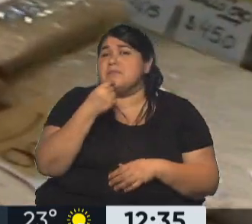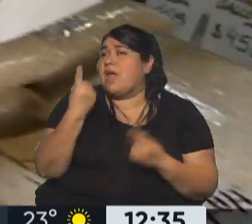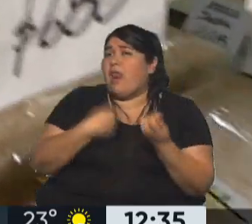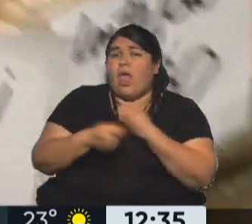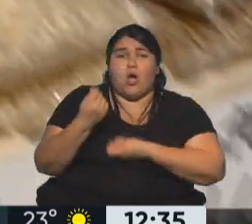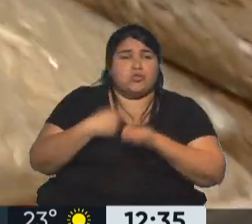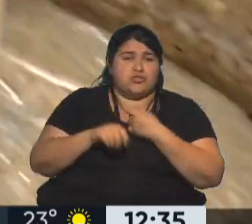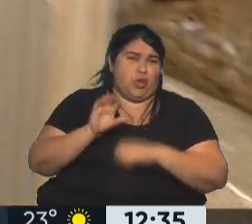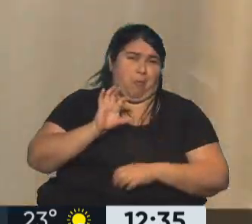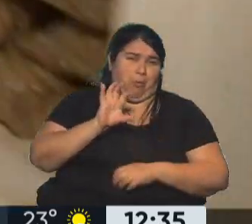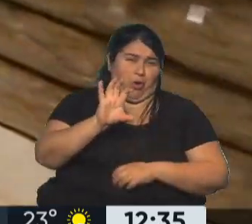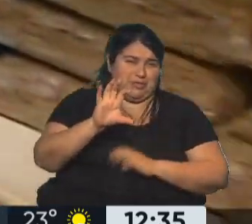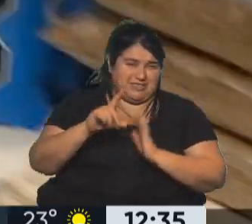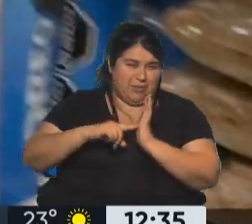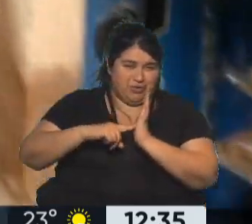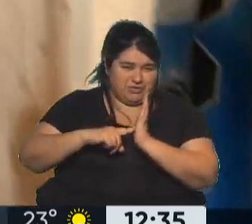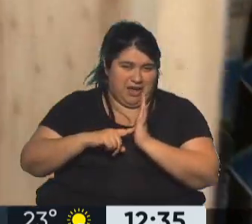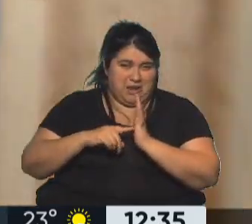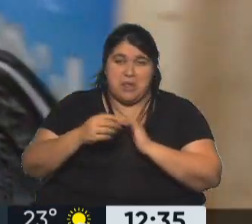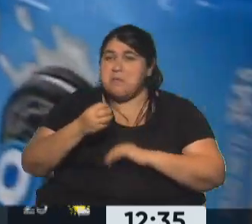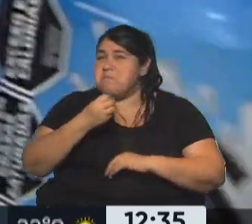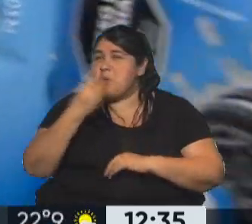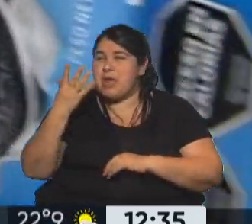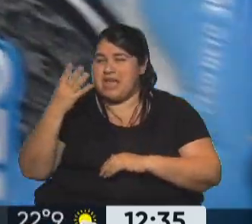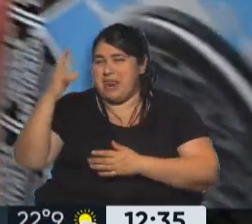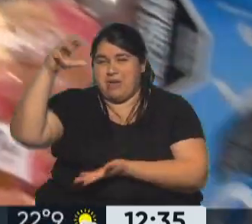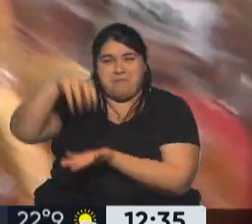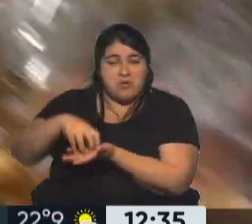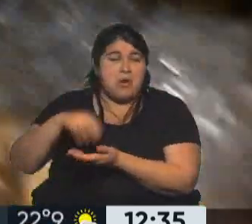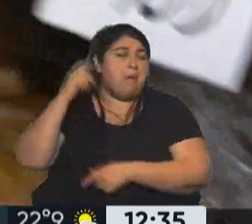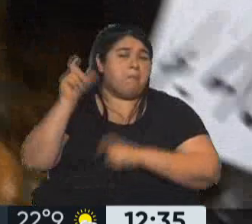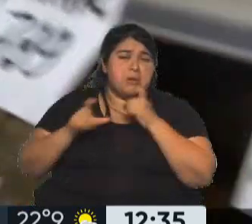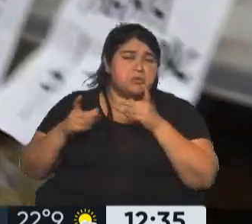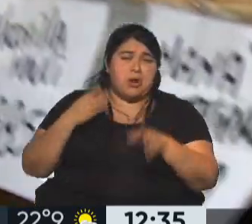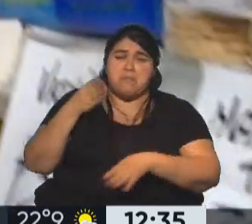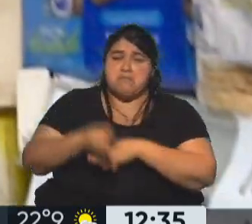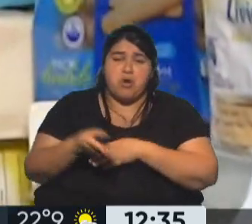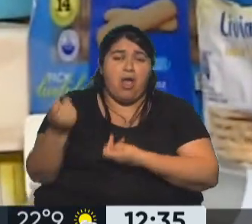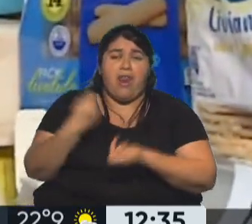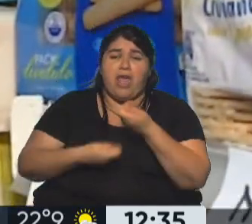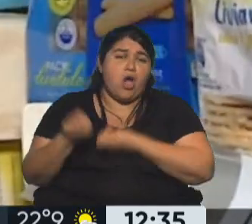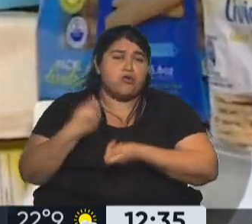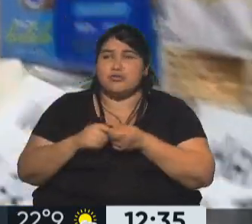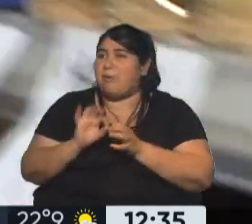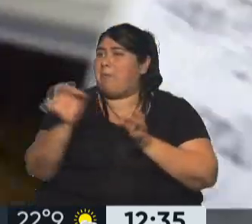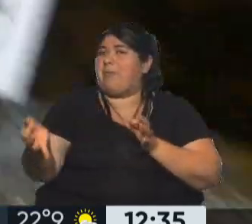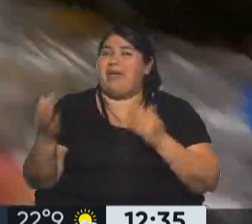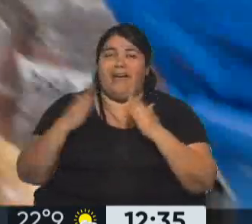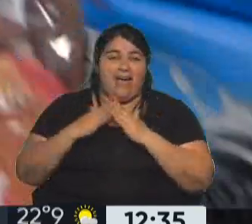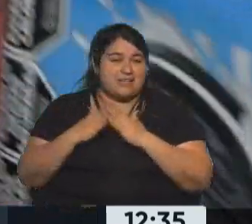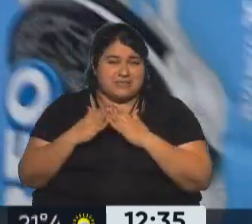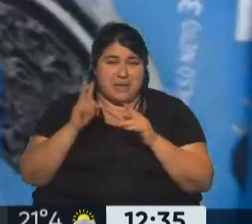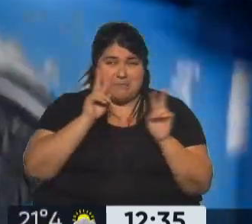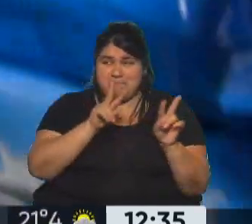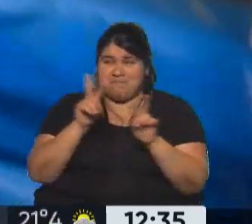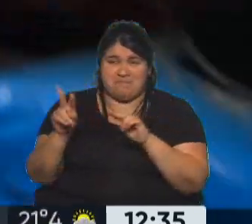de la provincia de Buenos Aires eh donde la gente Viene un comercio de proximidad y acá vemos Excel típico